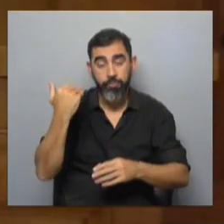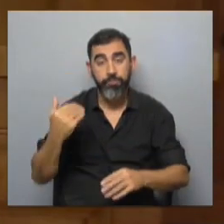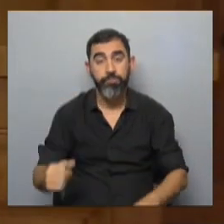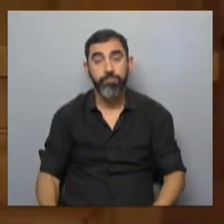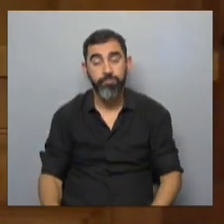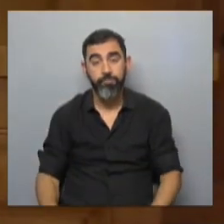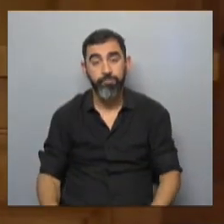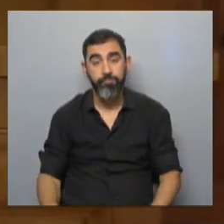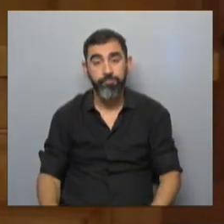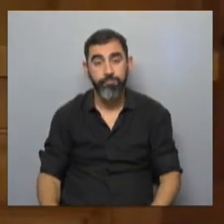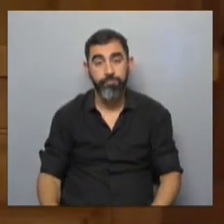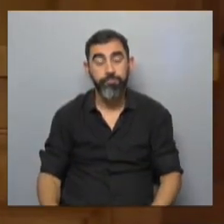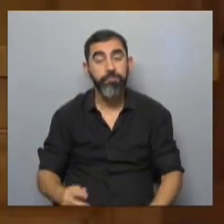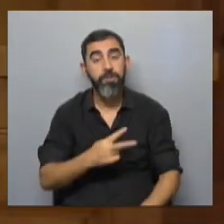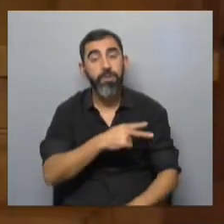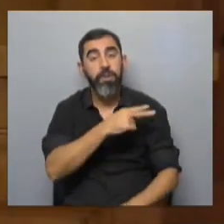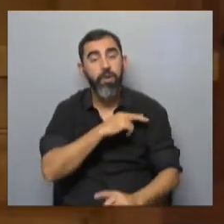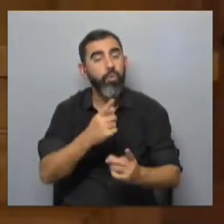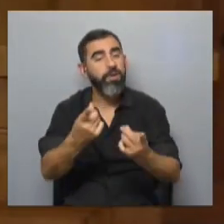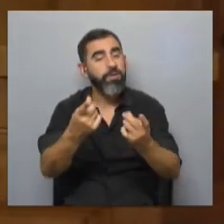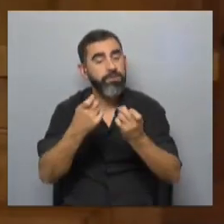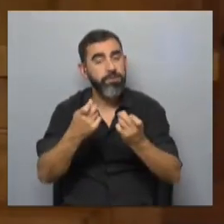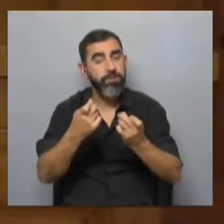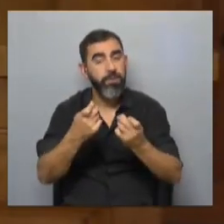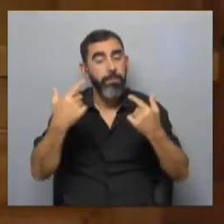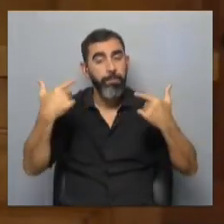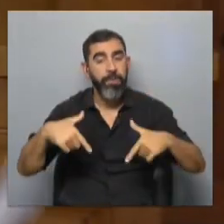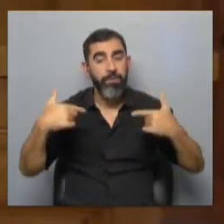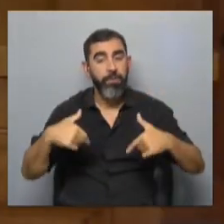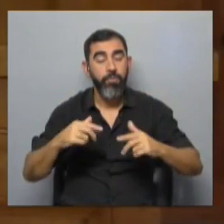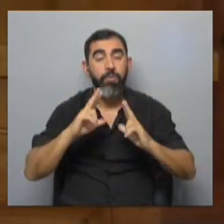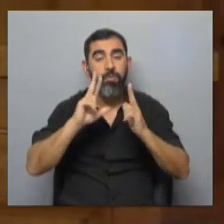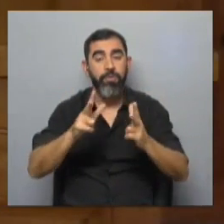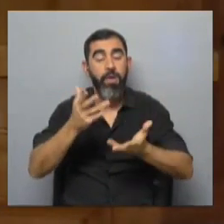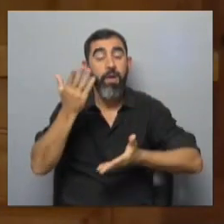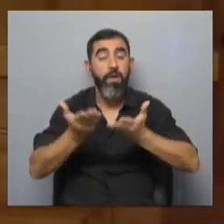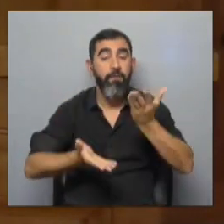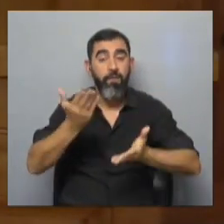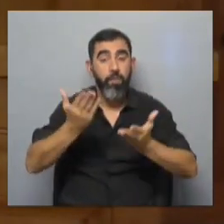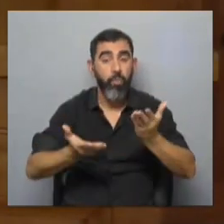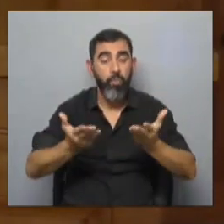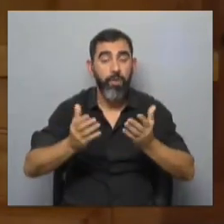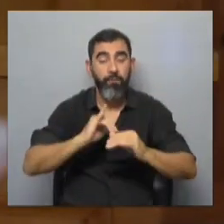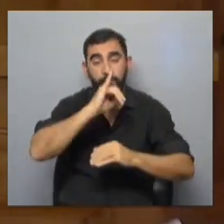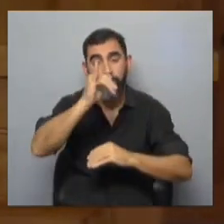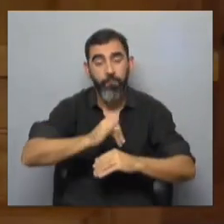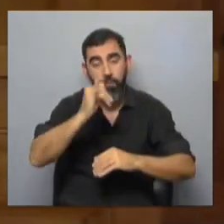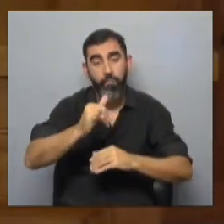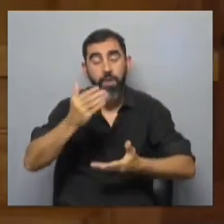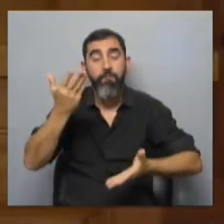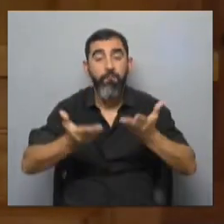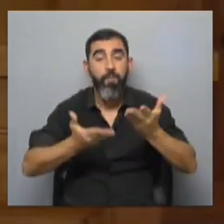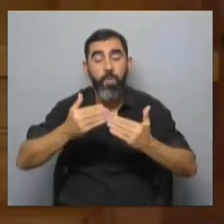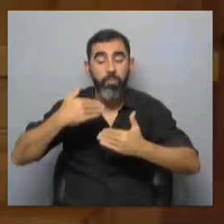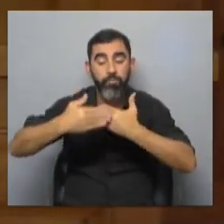periodo pasado y que eran cargos que se necesitan en el ministerio. Dijo que están evaluando, haciendo un informe y evaluando